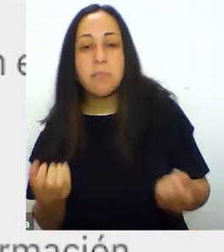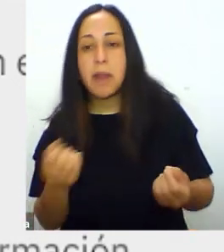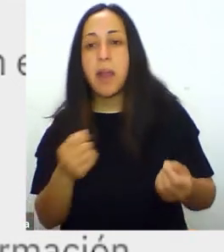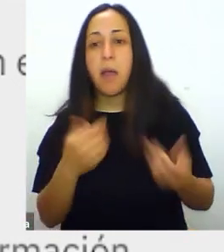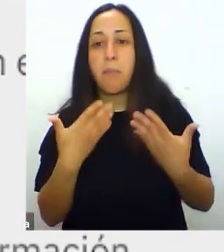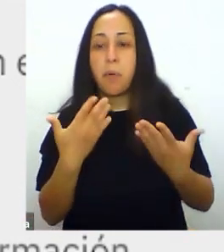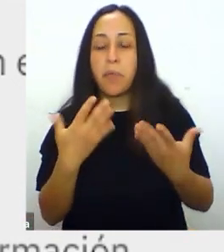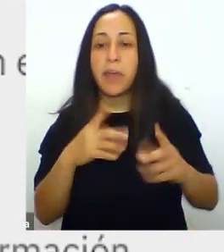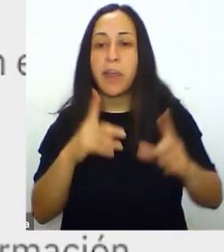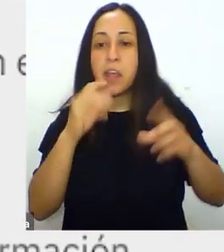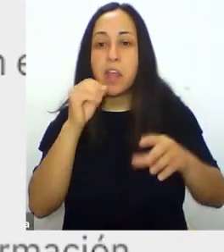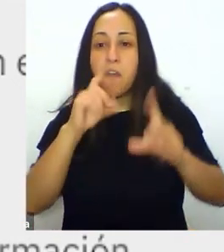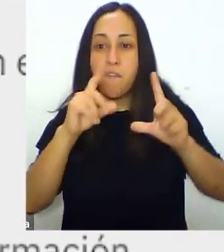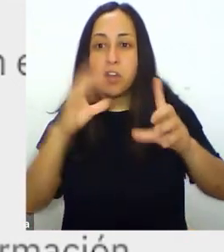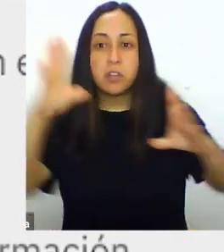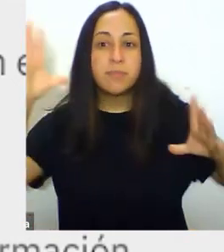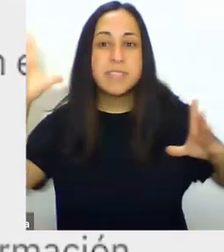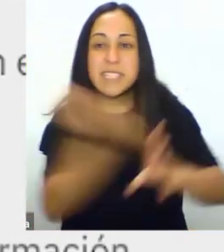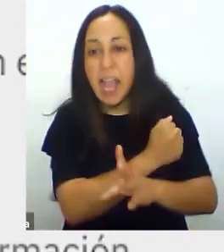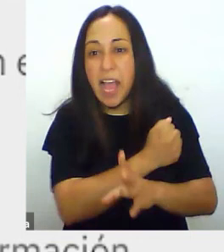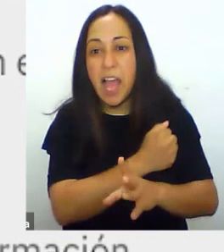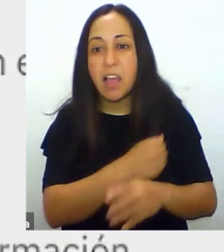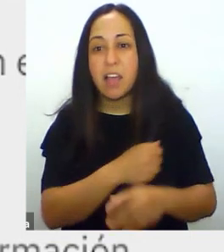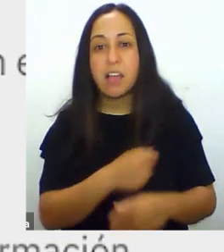bajar el contenido, ¿no?